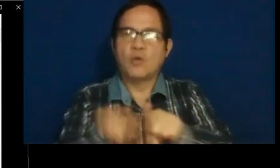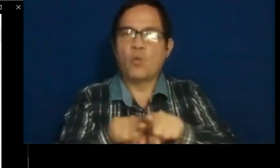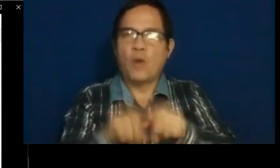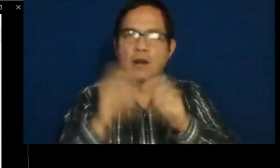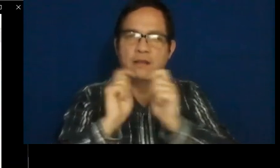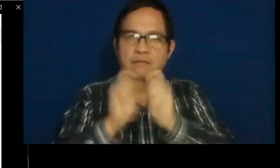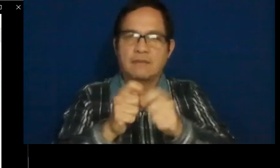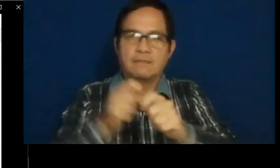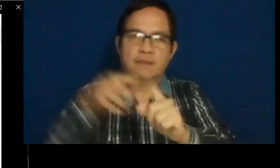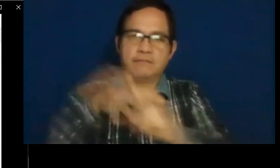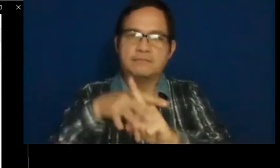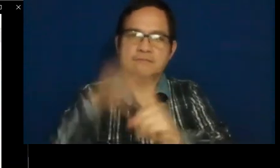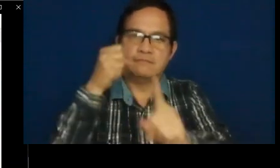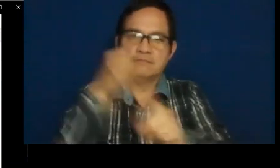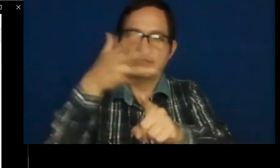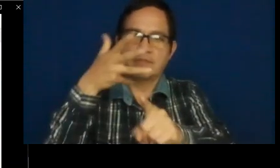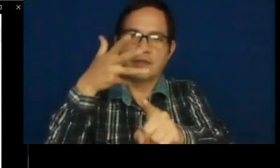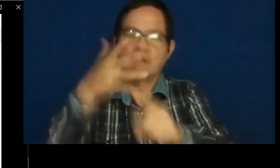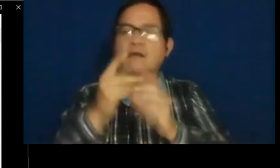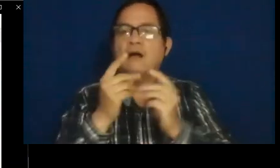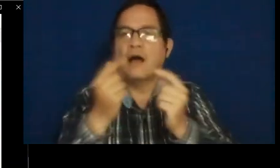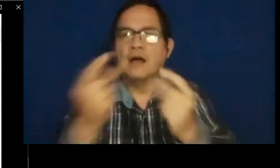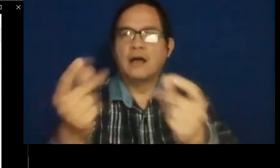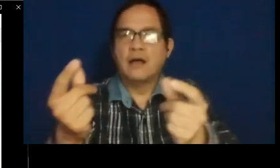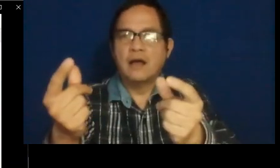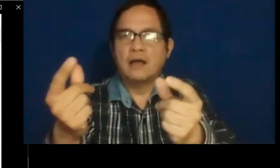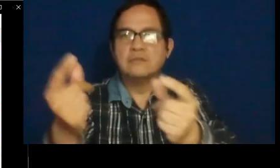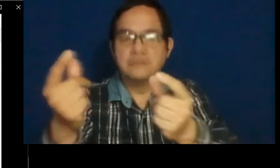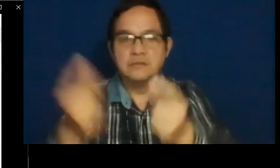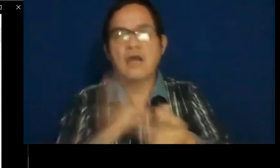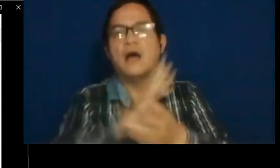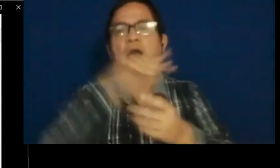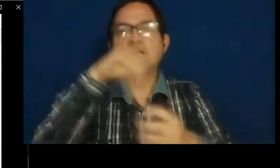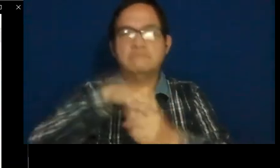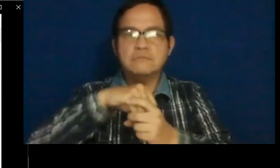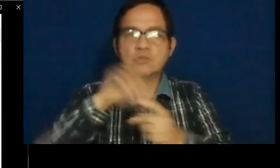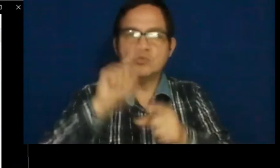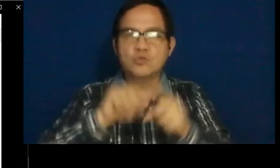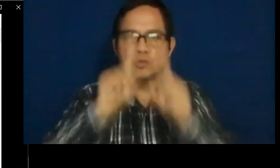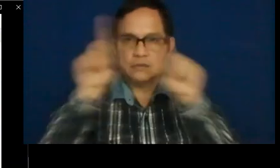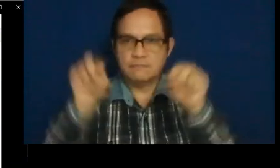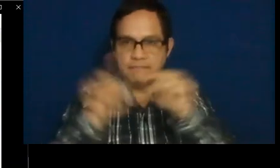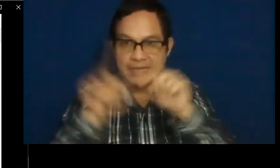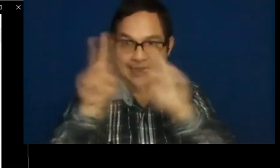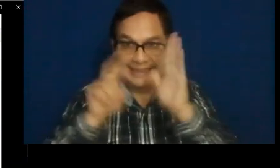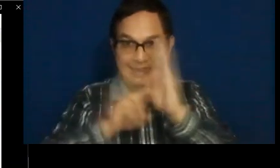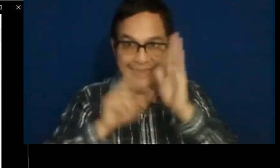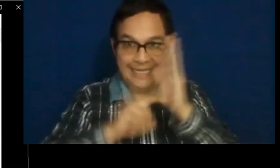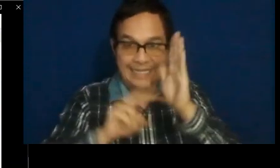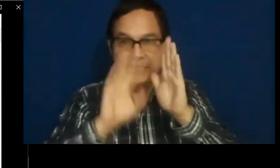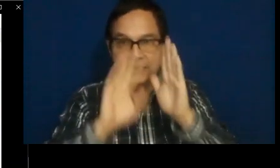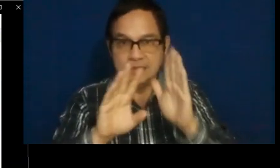o hay una aceleración básicamente. Entonces, ¿qué sucede aquí? Nosotros dentro de este marco de referencia teórico nos vamos a dar